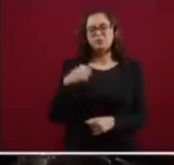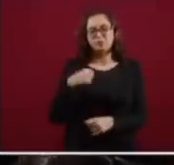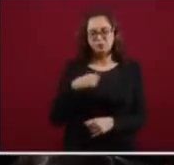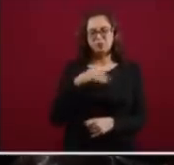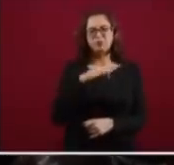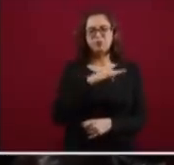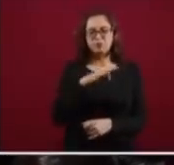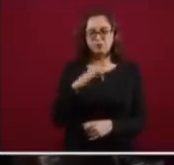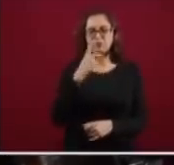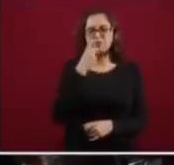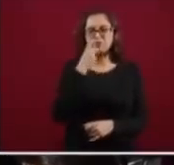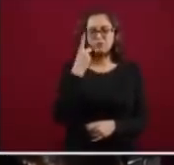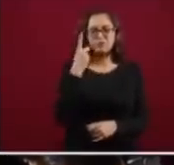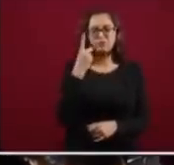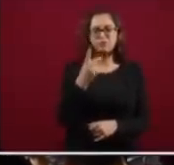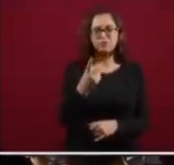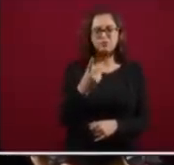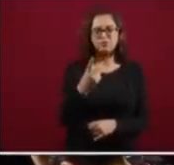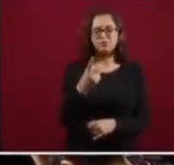comentar